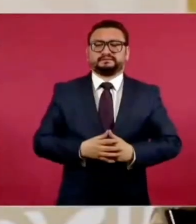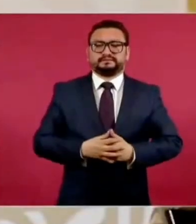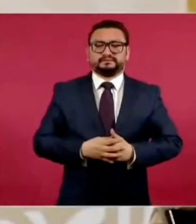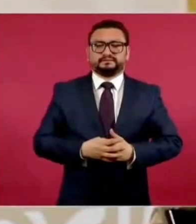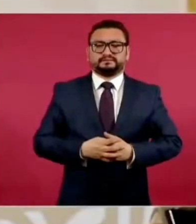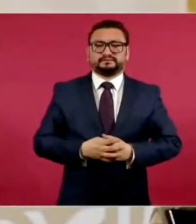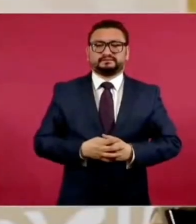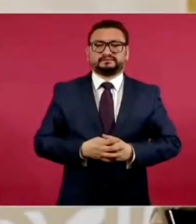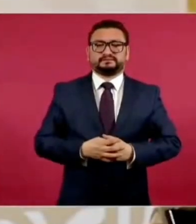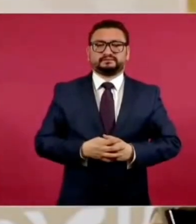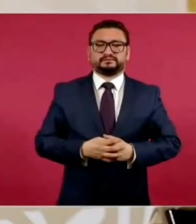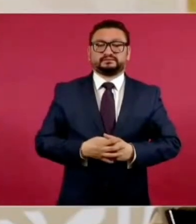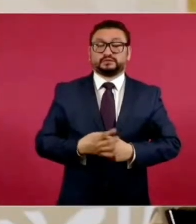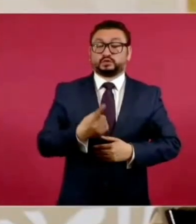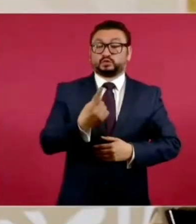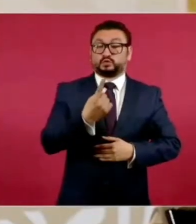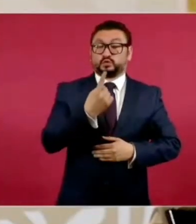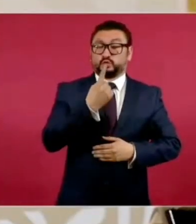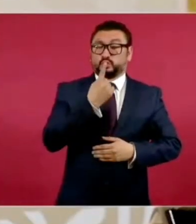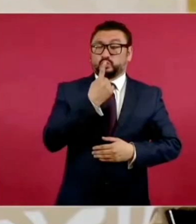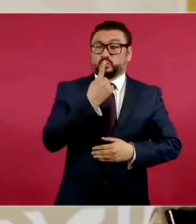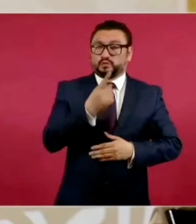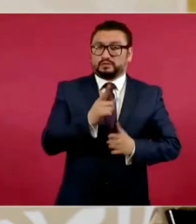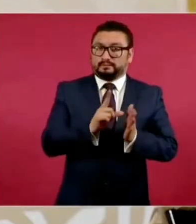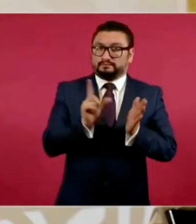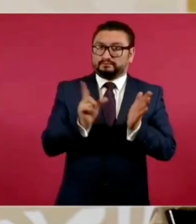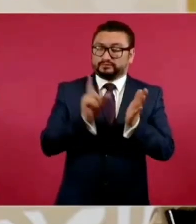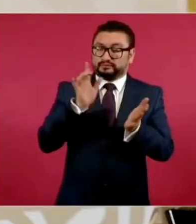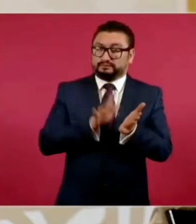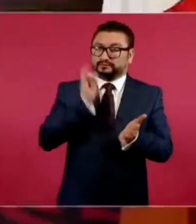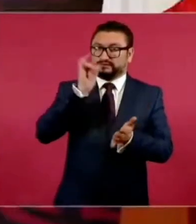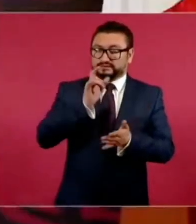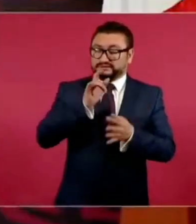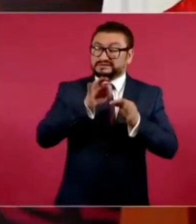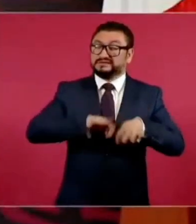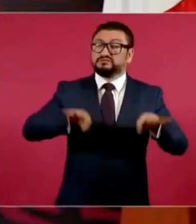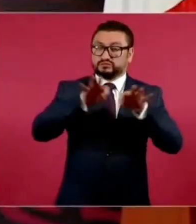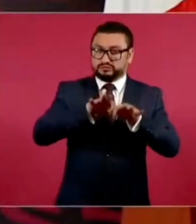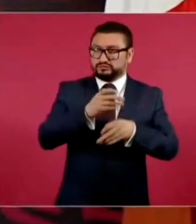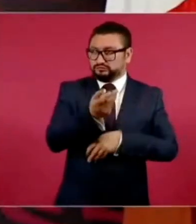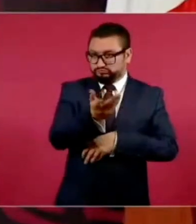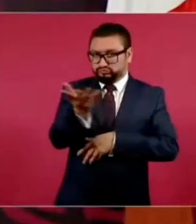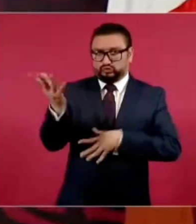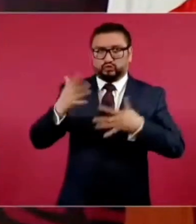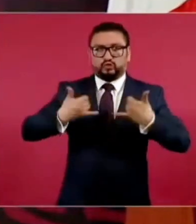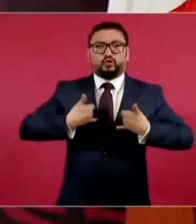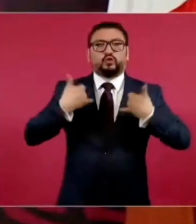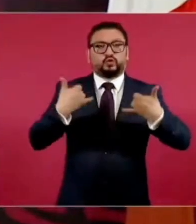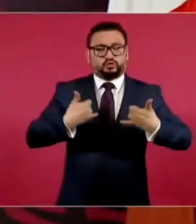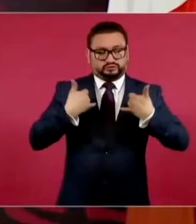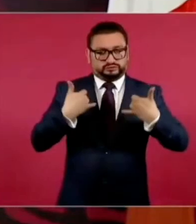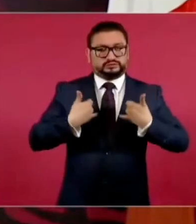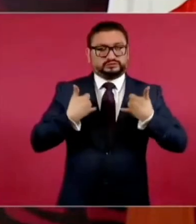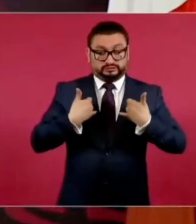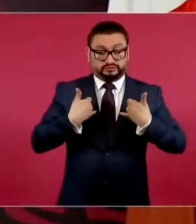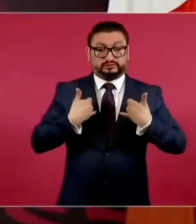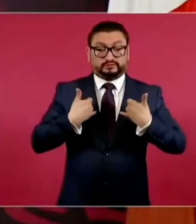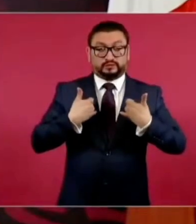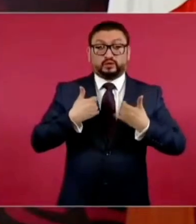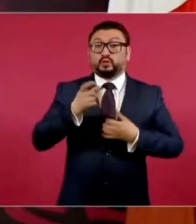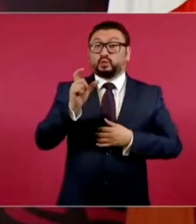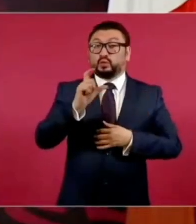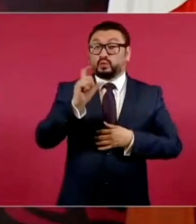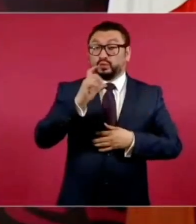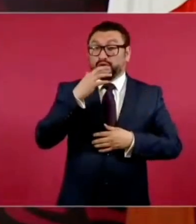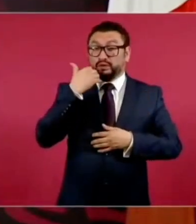Y una lección importante para los jóvenes es que para poder enfrentar